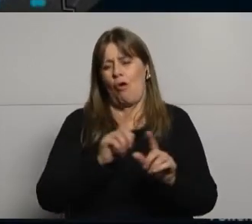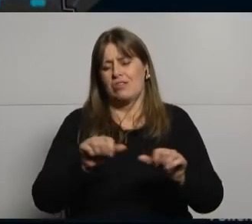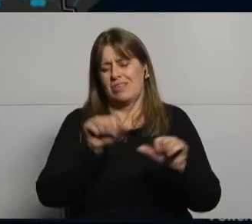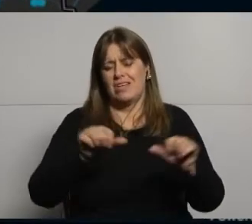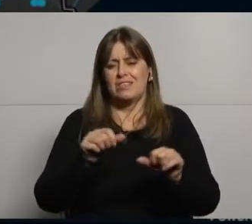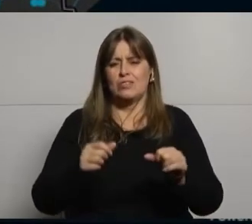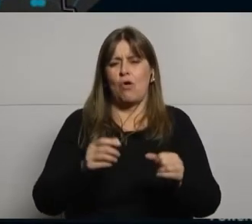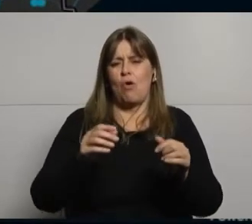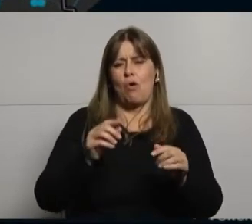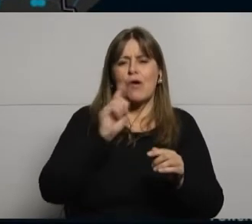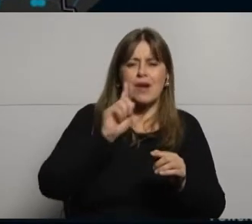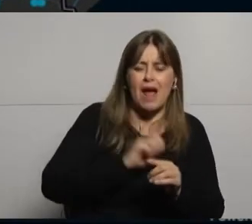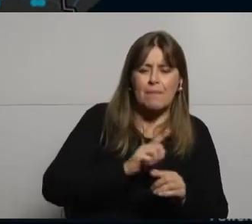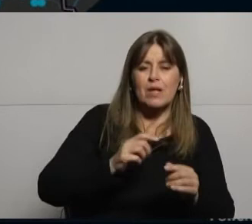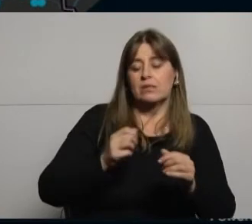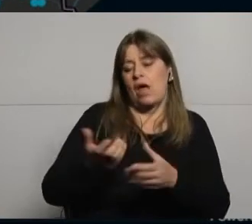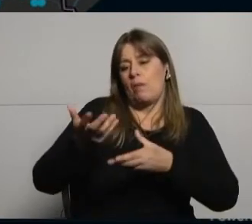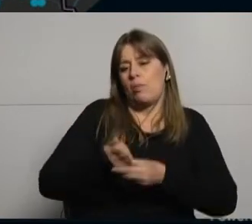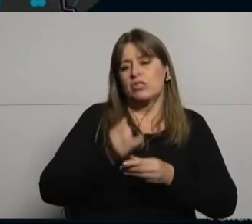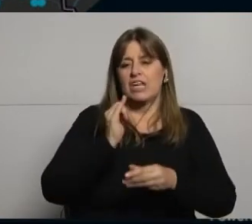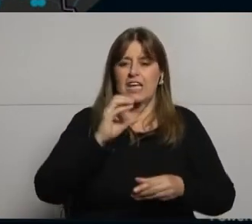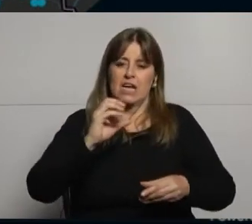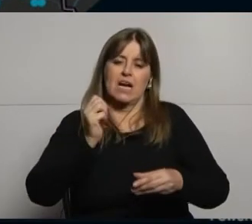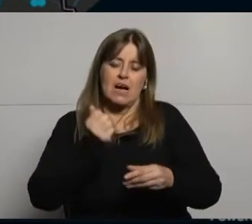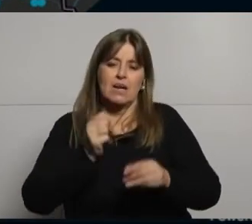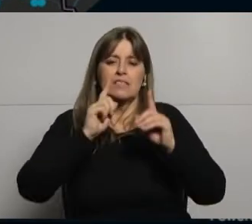a la mañana, como les decía, tuvimos el apoyo de ICA, el apoyo de INOT,